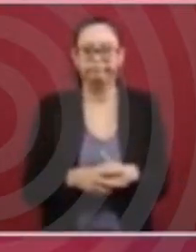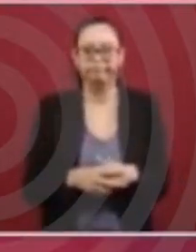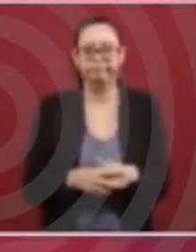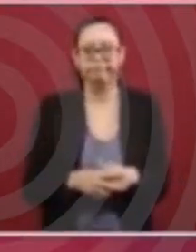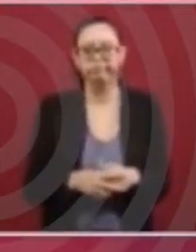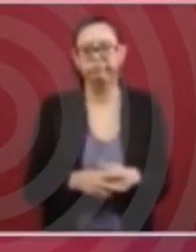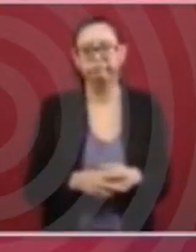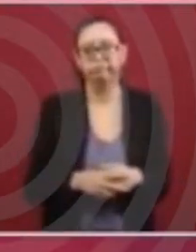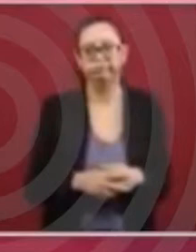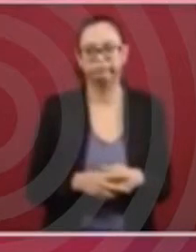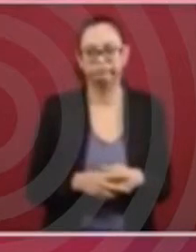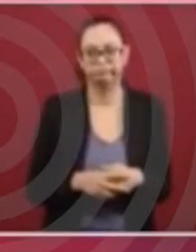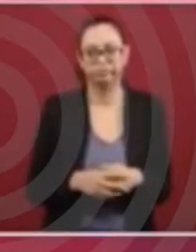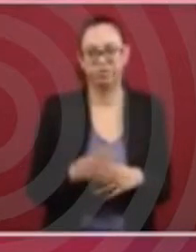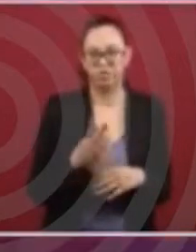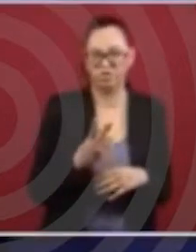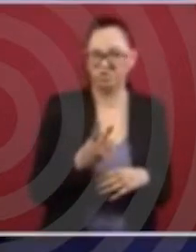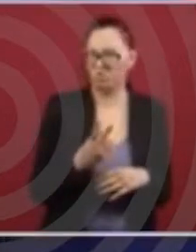2 o 3,